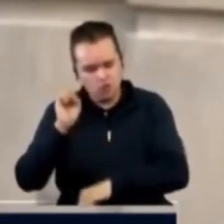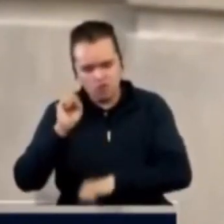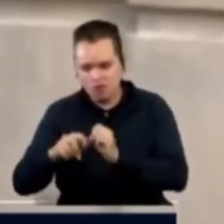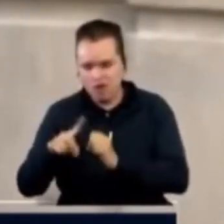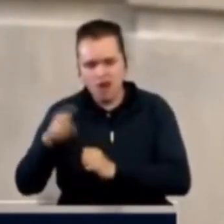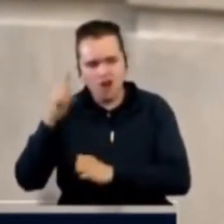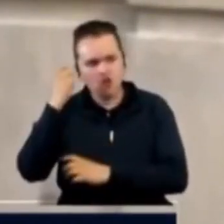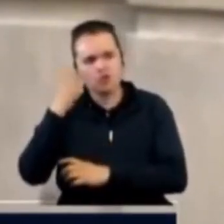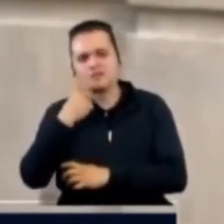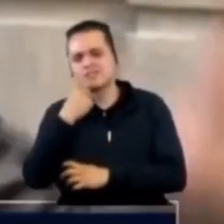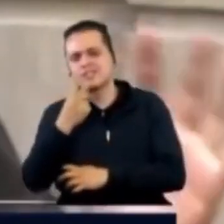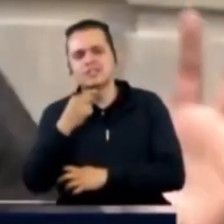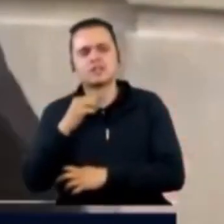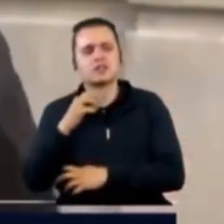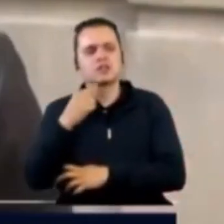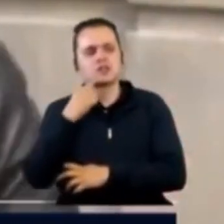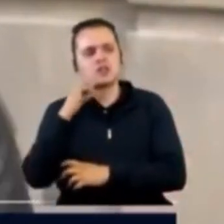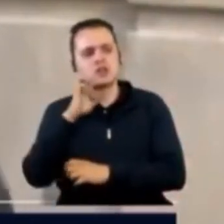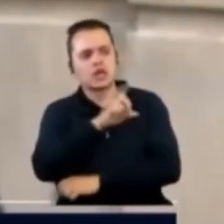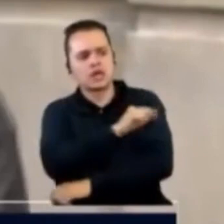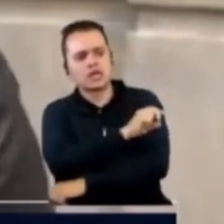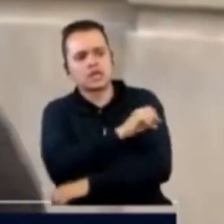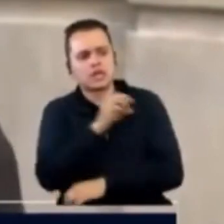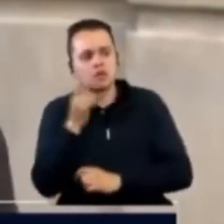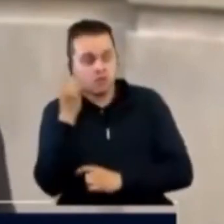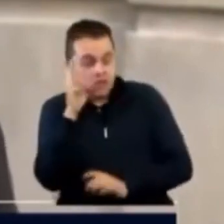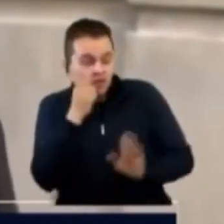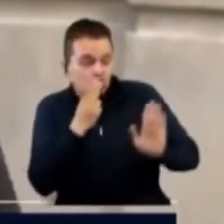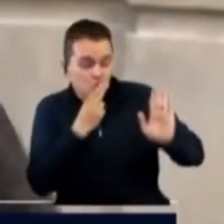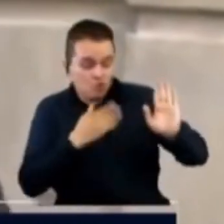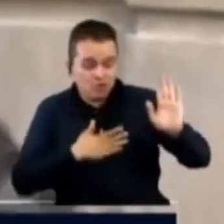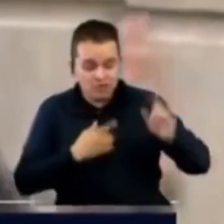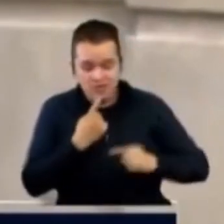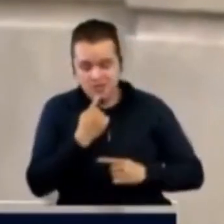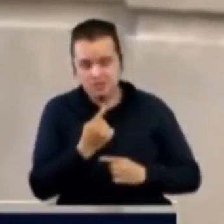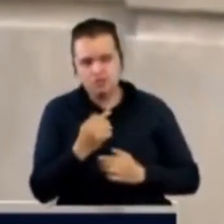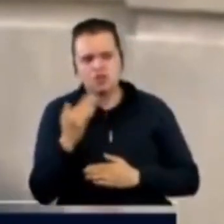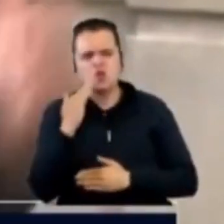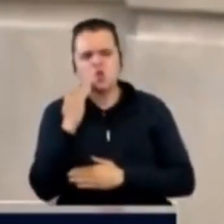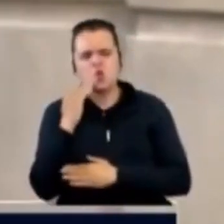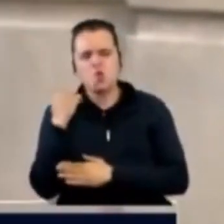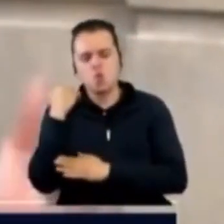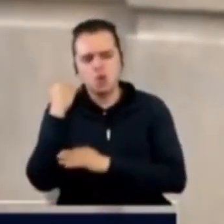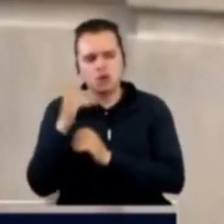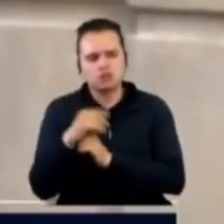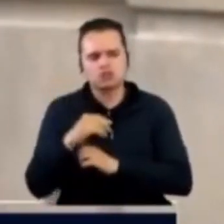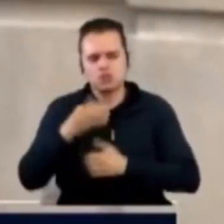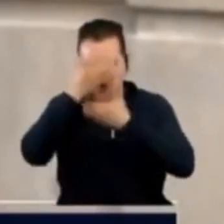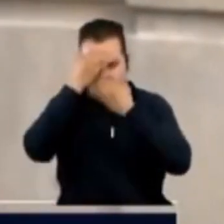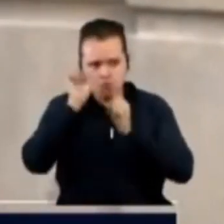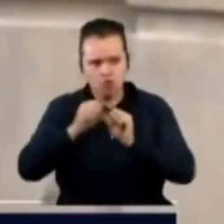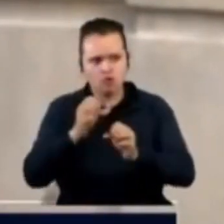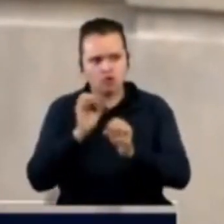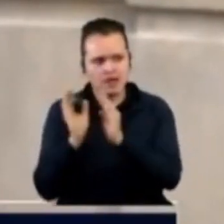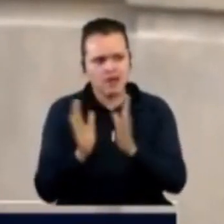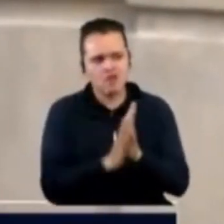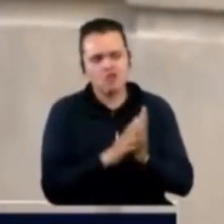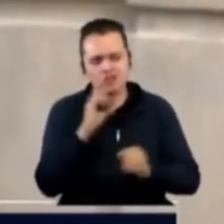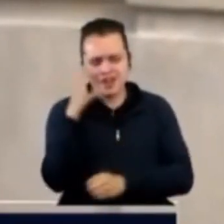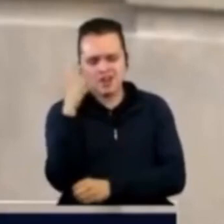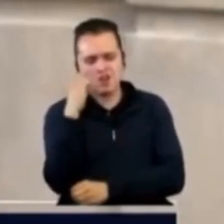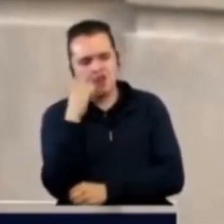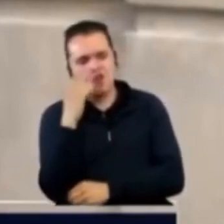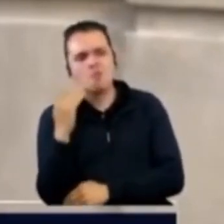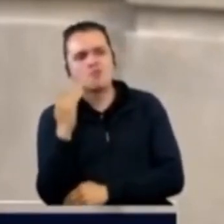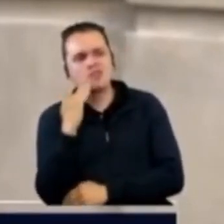que el gobierno salga a decir: es que el ELN al menos se comprometió con eso. ¿Desde cuándo los bandidos son los que ponen el orden en este país?